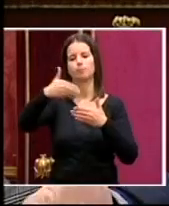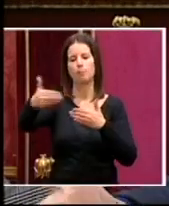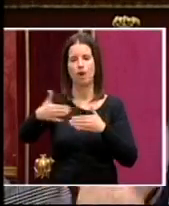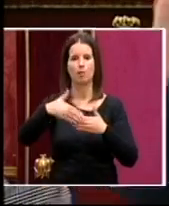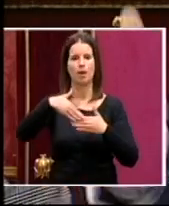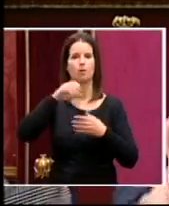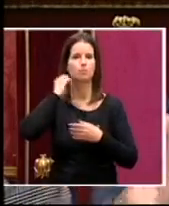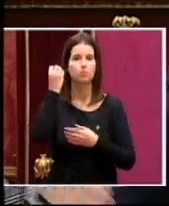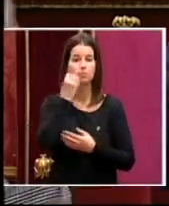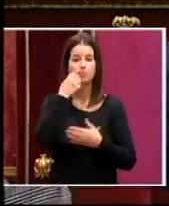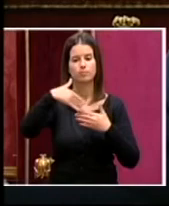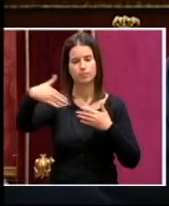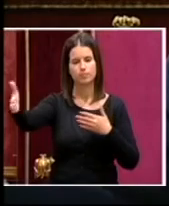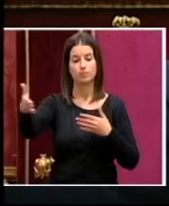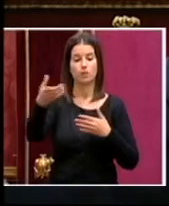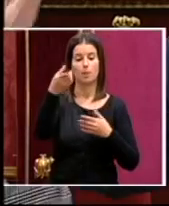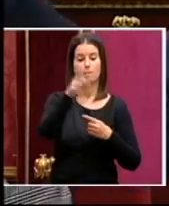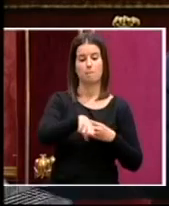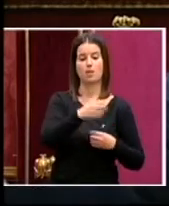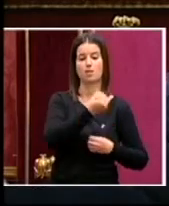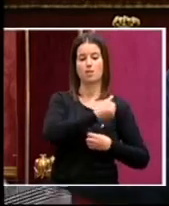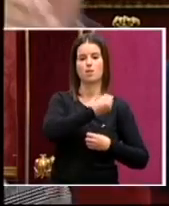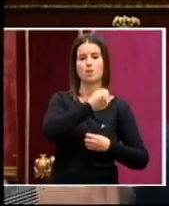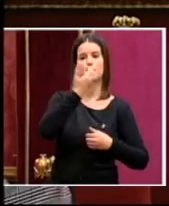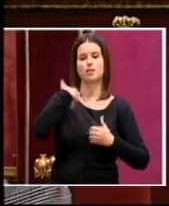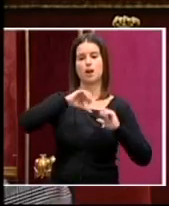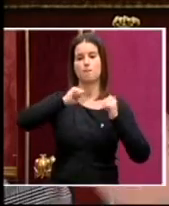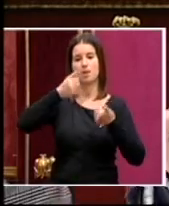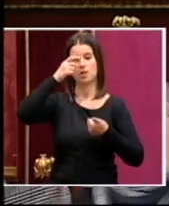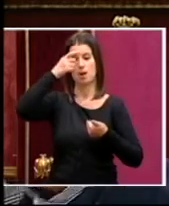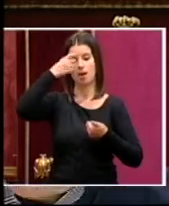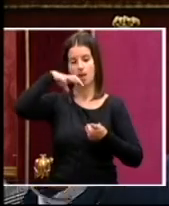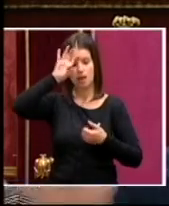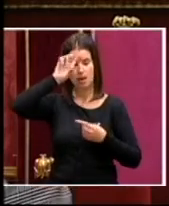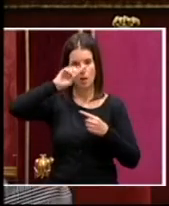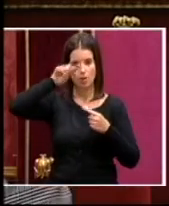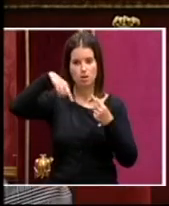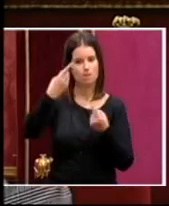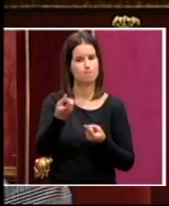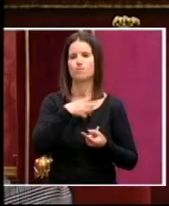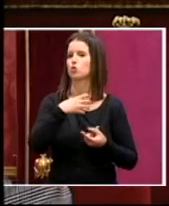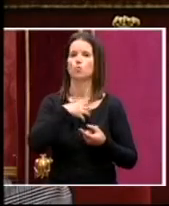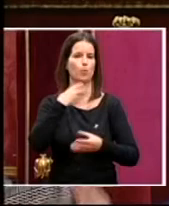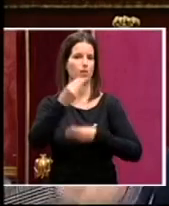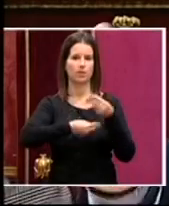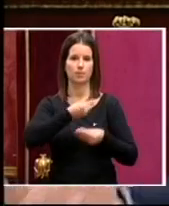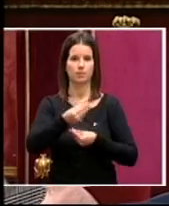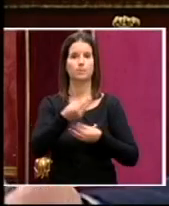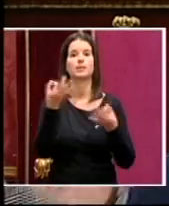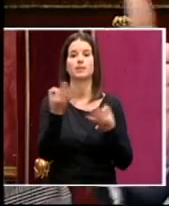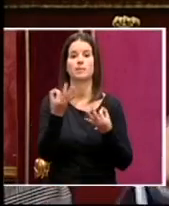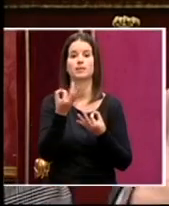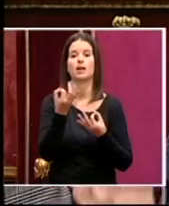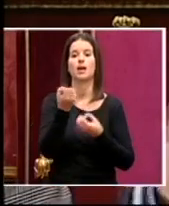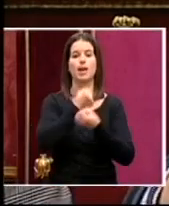pues claro, nos pasaríamos del mes de diciembre, entraríamos en el año siguiente y ya no podría ser efectivo. ¿Qué ocurre? Que las economías que se